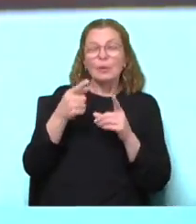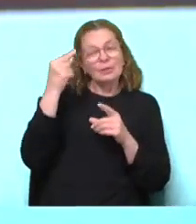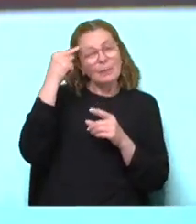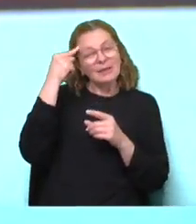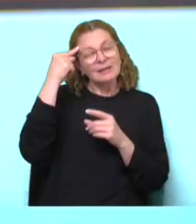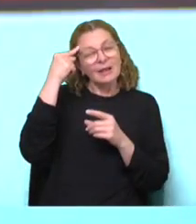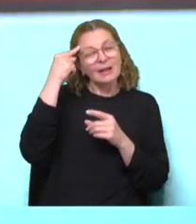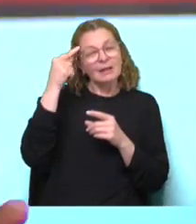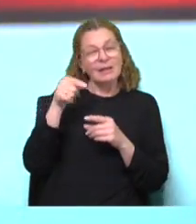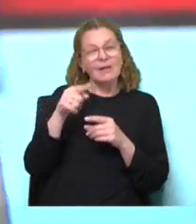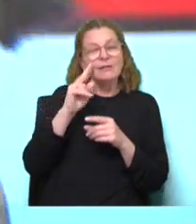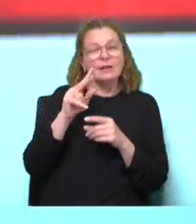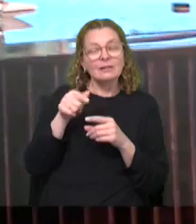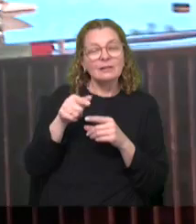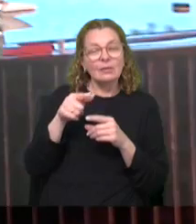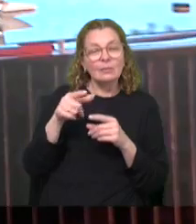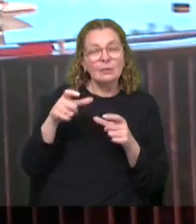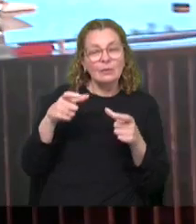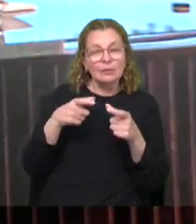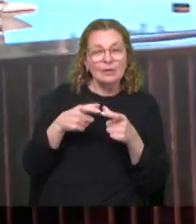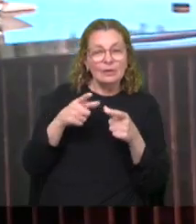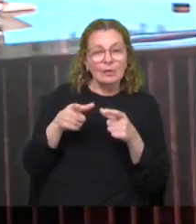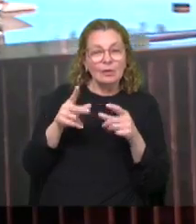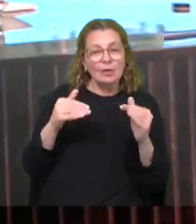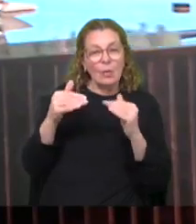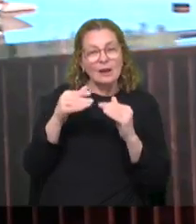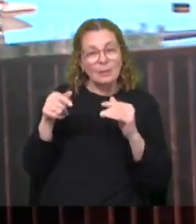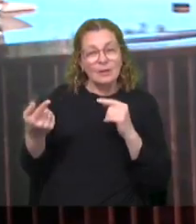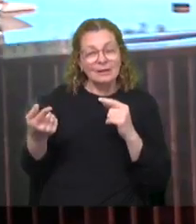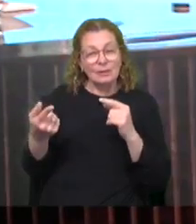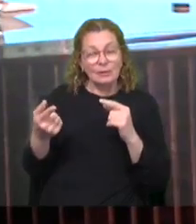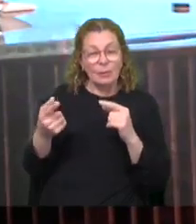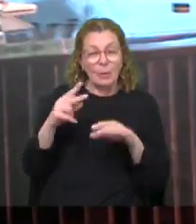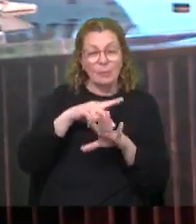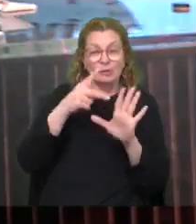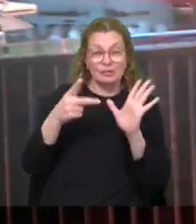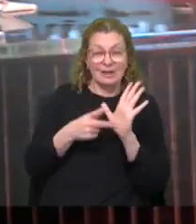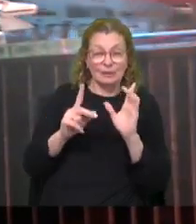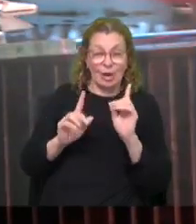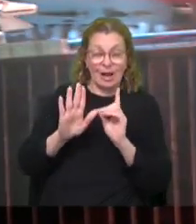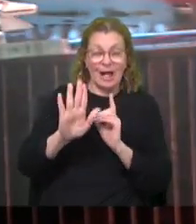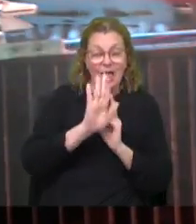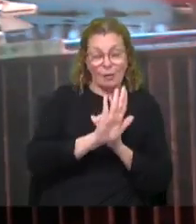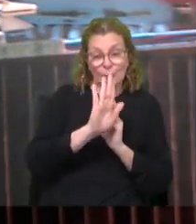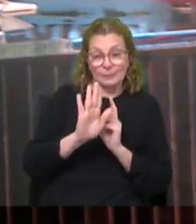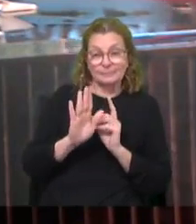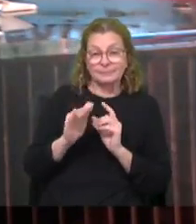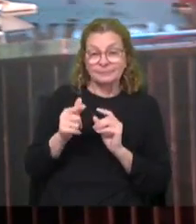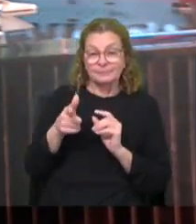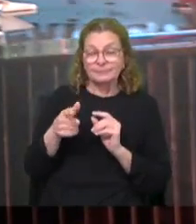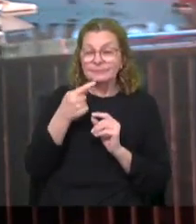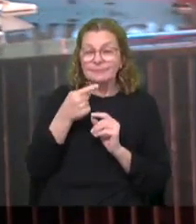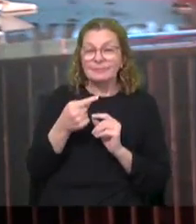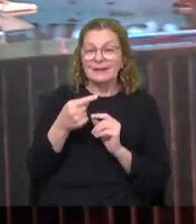pensar, a ver si va a sonar como... esto, como lo otro, como su, como proyectos que de ellos cada uno tienen, no, en paralelo o han